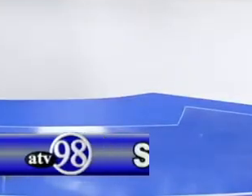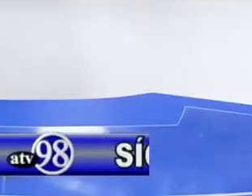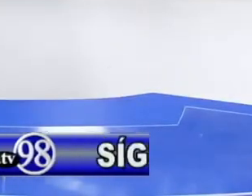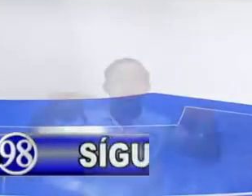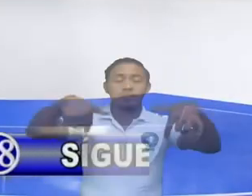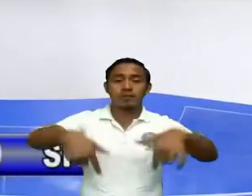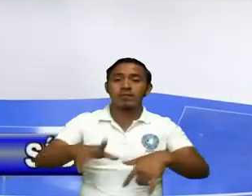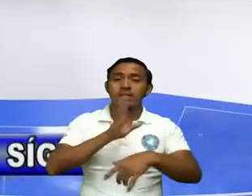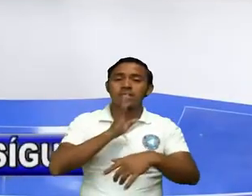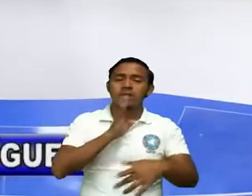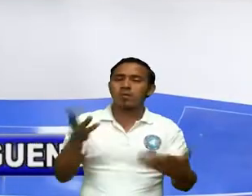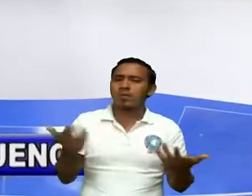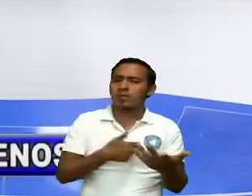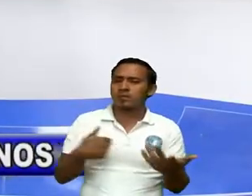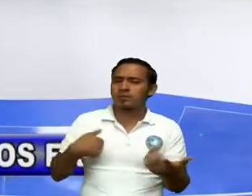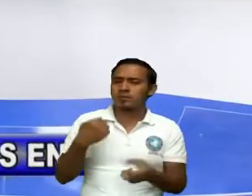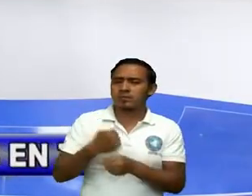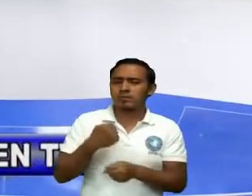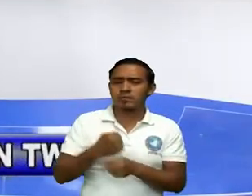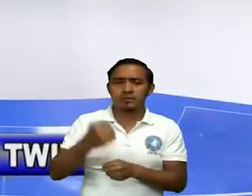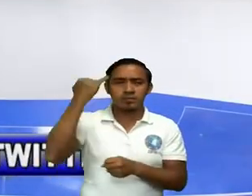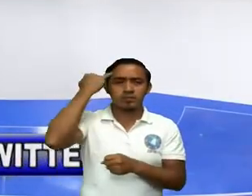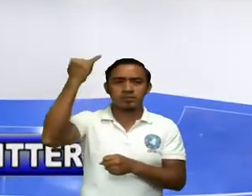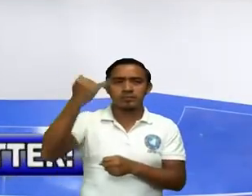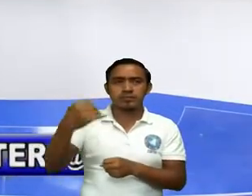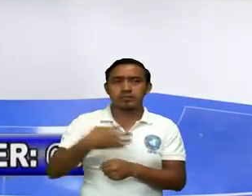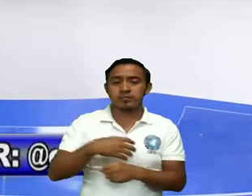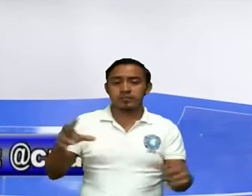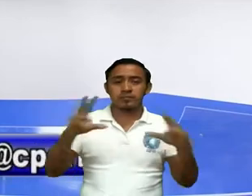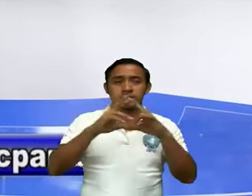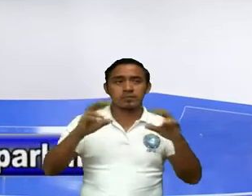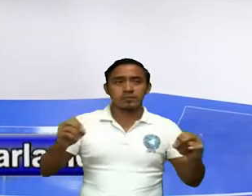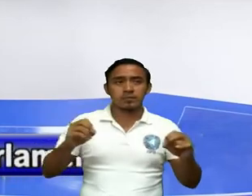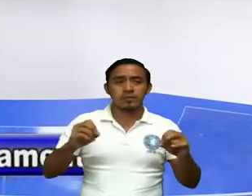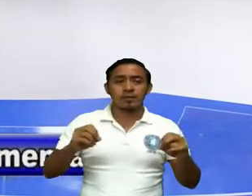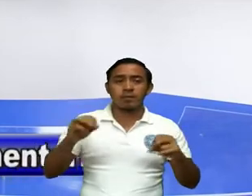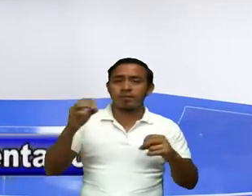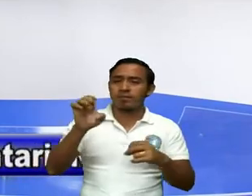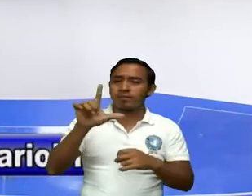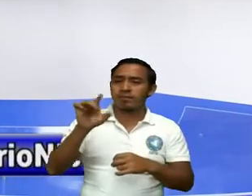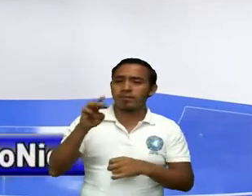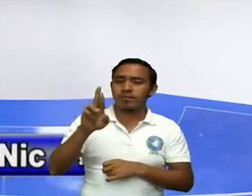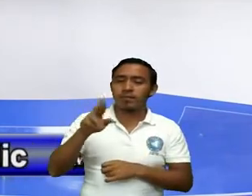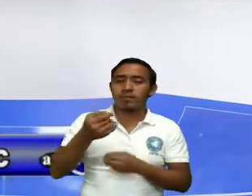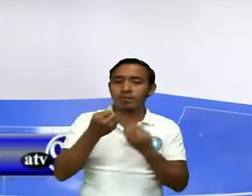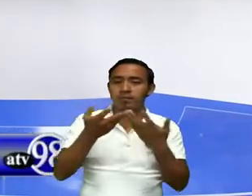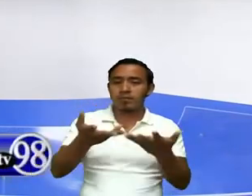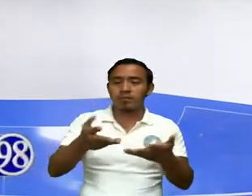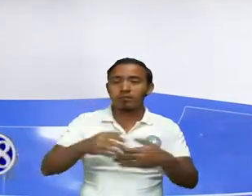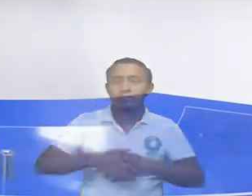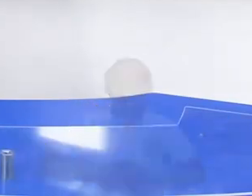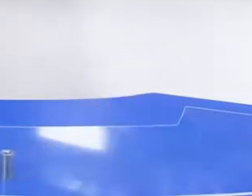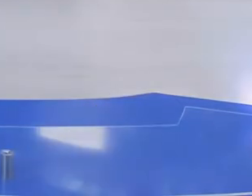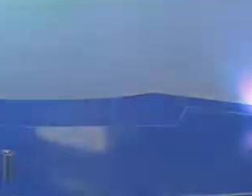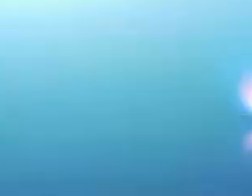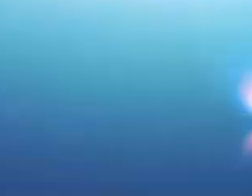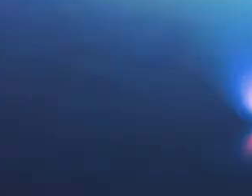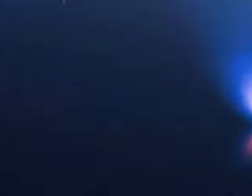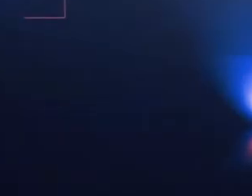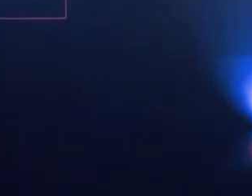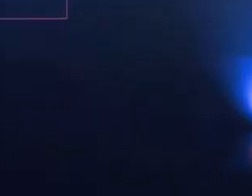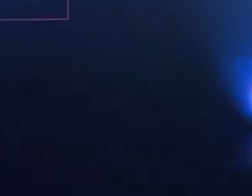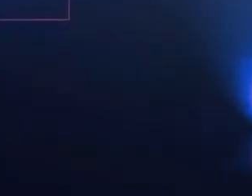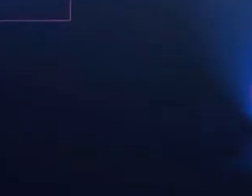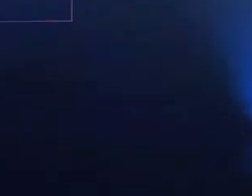Ahora hablaremos del trabajo que realizan emprendedores de nuestro país. Elmer Marcia nos tiene la historia.